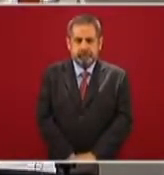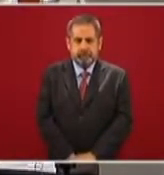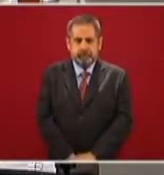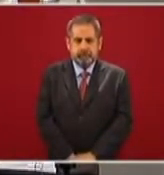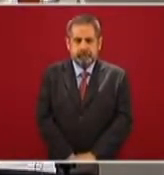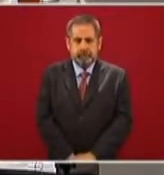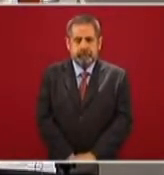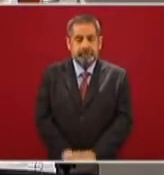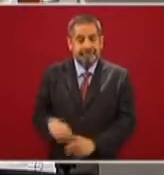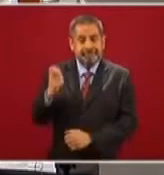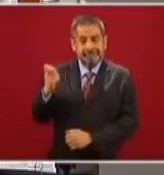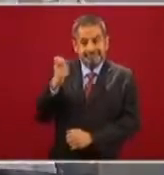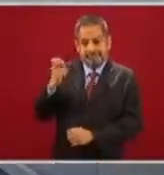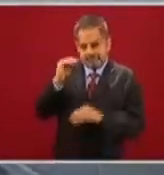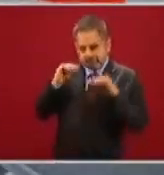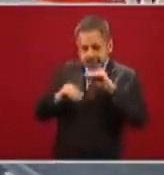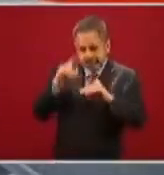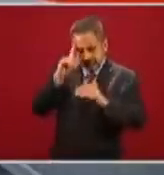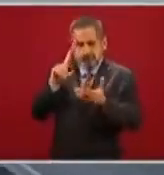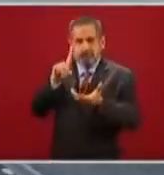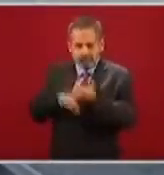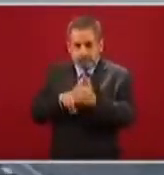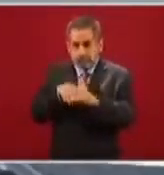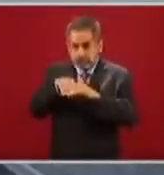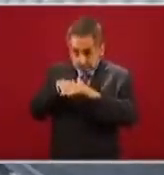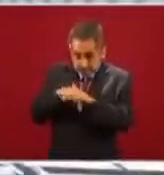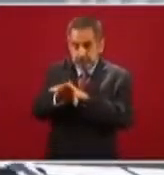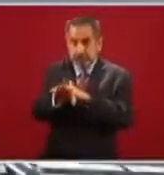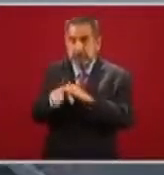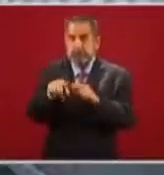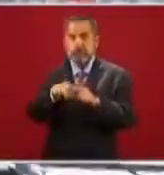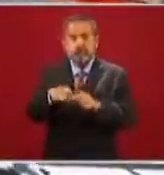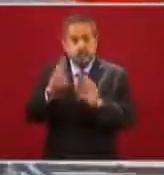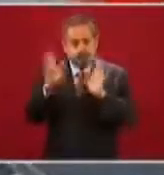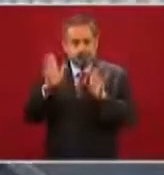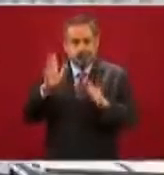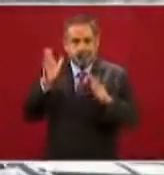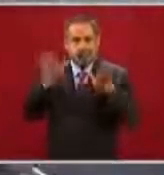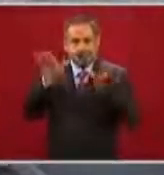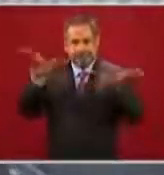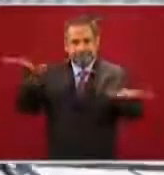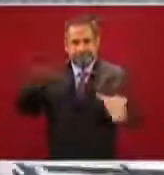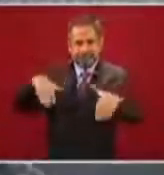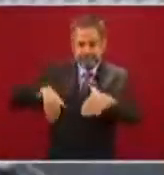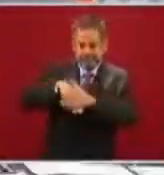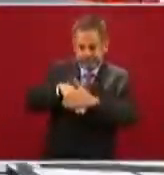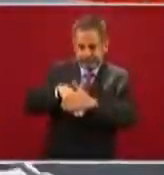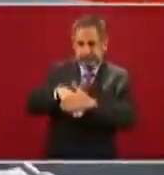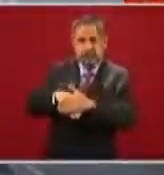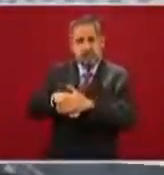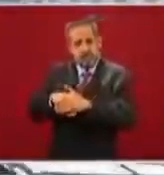Esta ya es una animación del acceso a la propia terminal aérea,